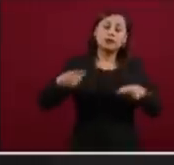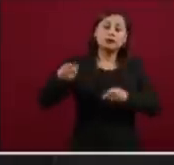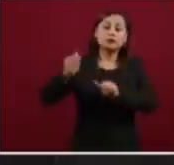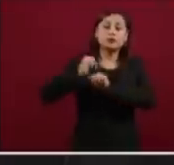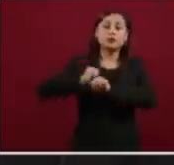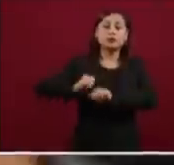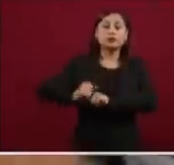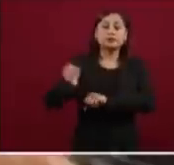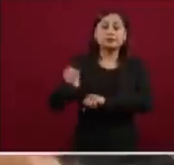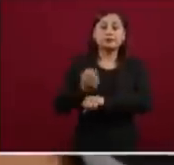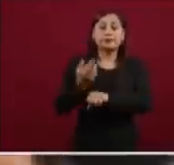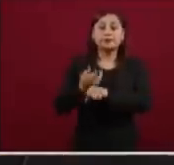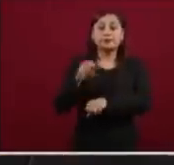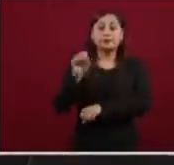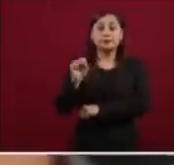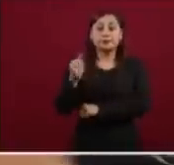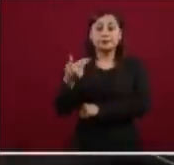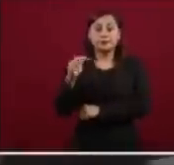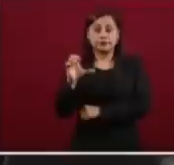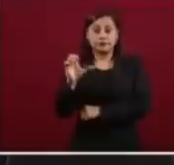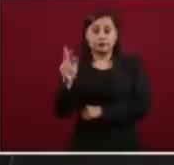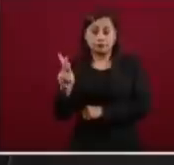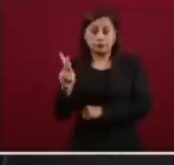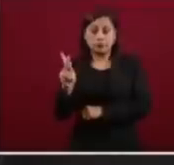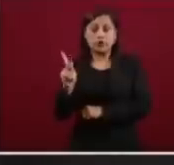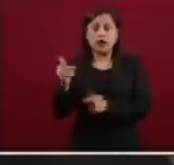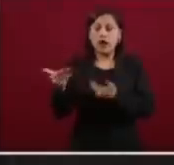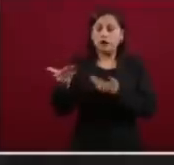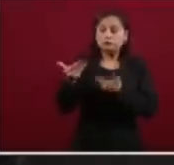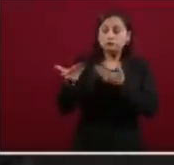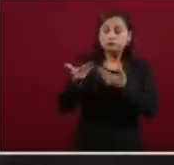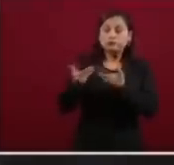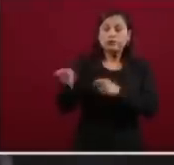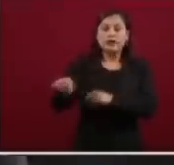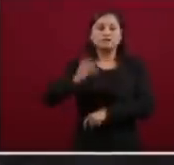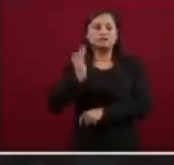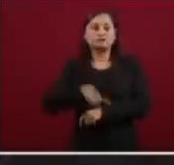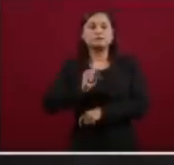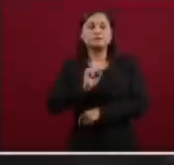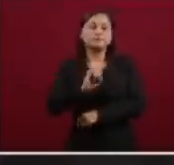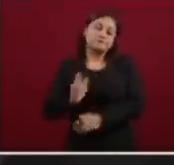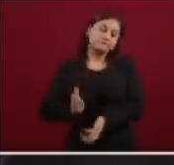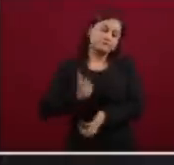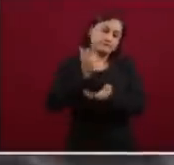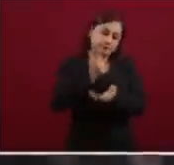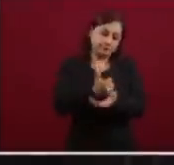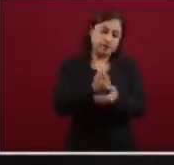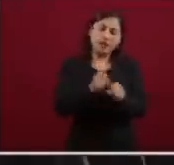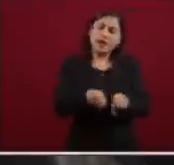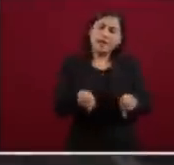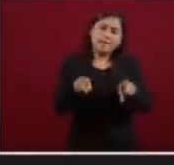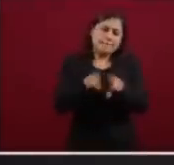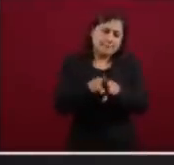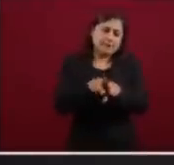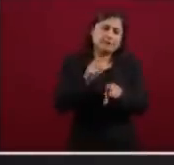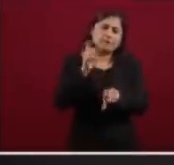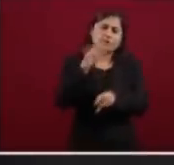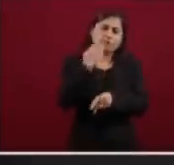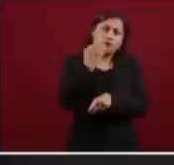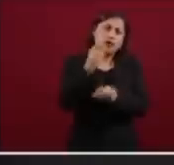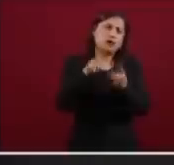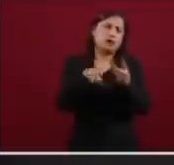tercer les autorizaba esto también sucedía en el caso de las universidades bueno sucedía en